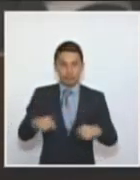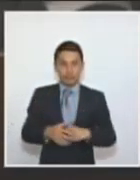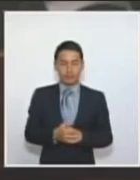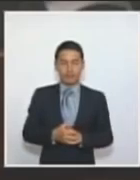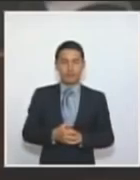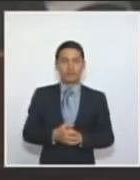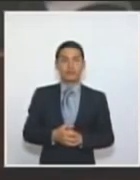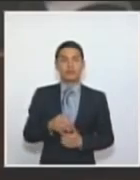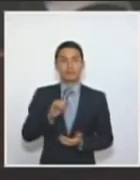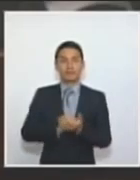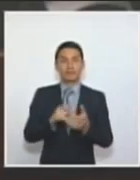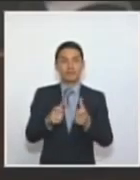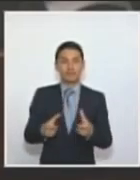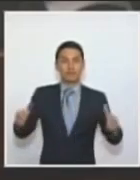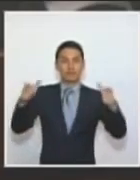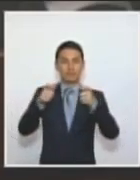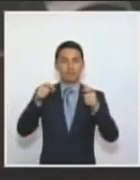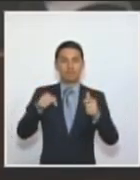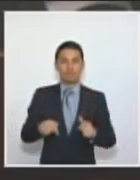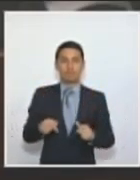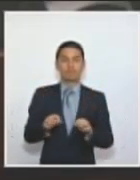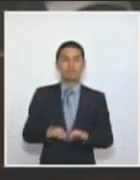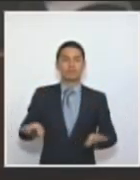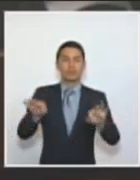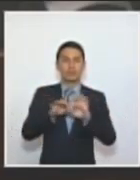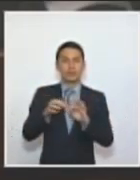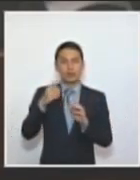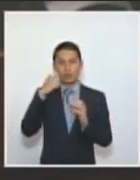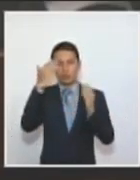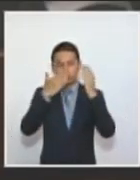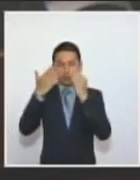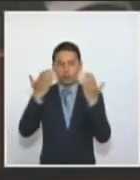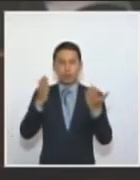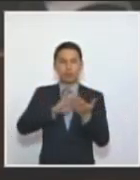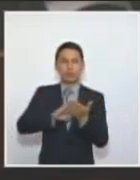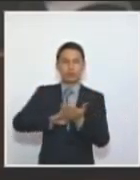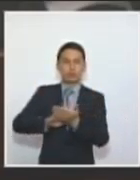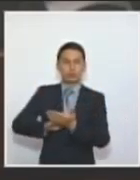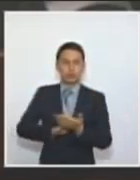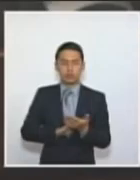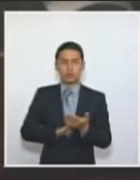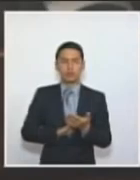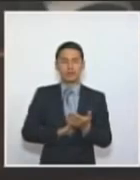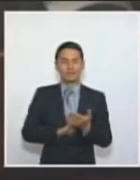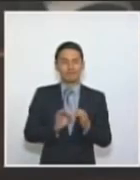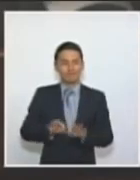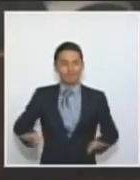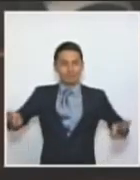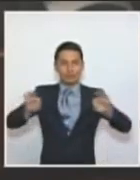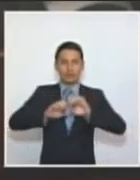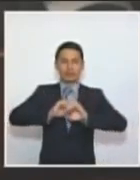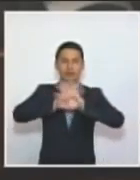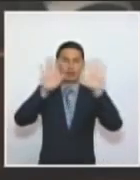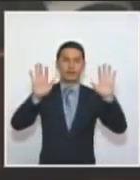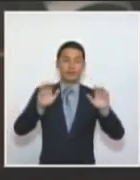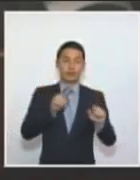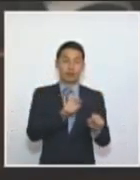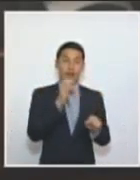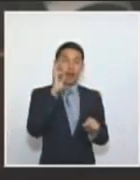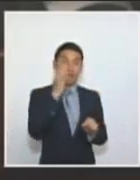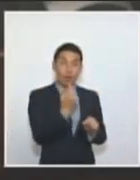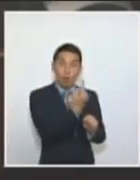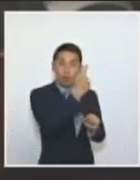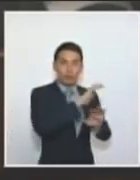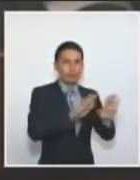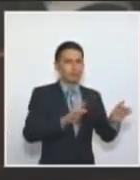Congreso buscarle un problema y una salida estructural, no solamente a los cafeteros, sino al sector agrícola